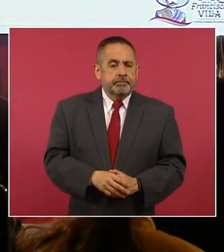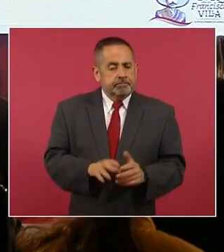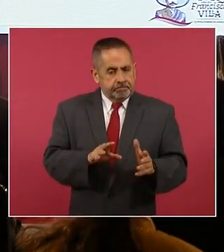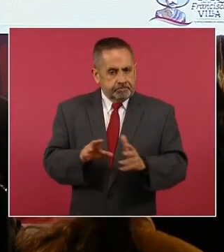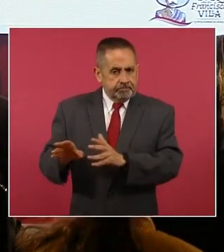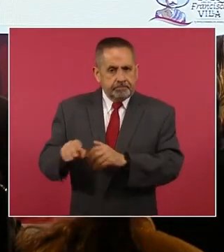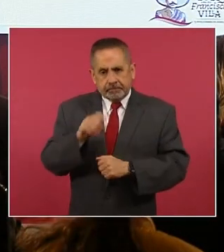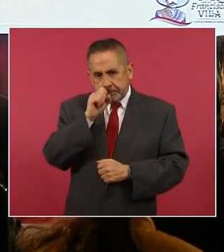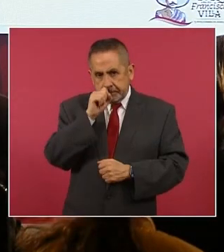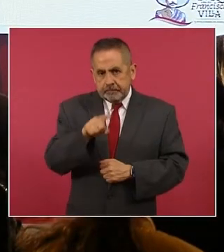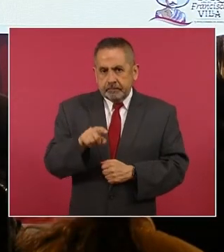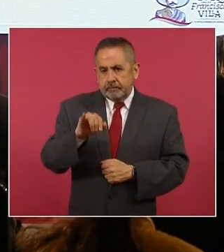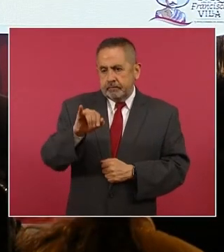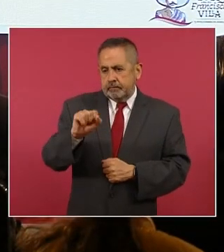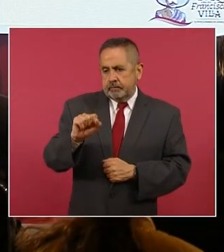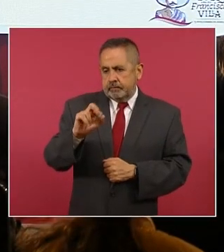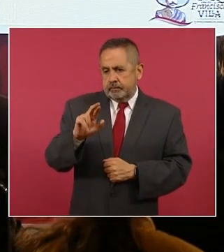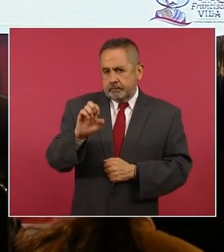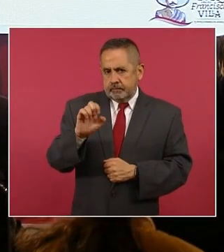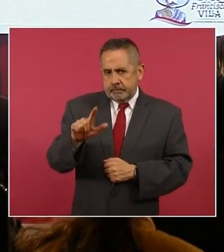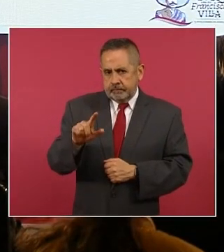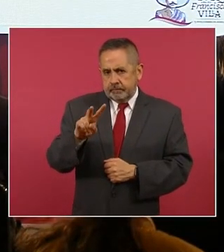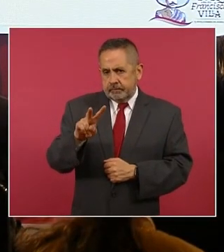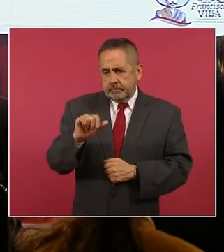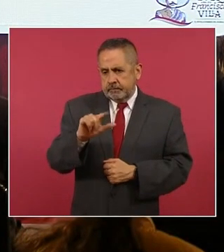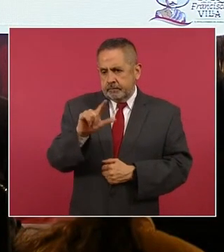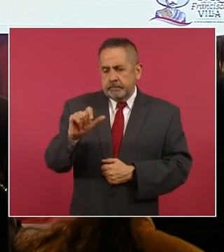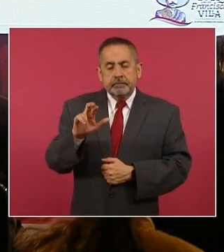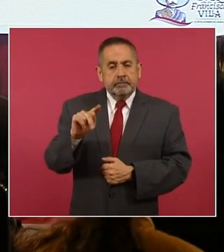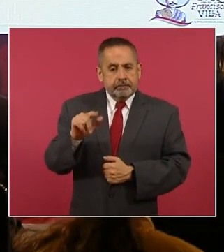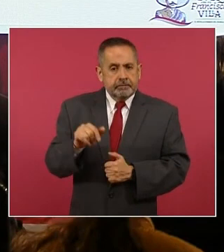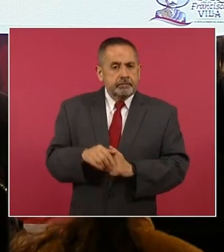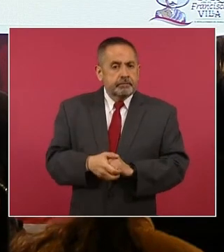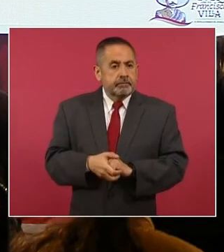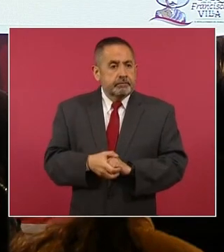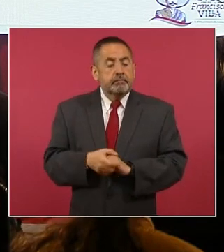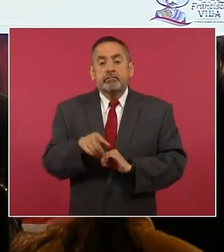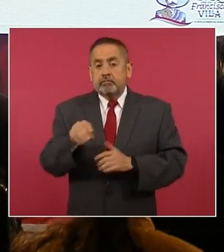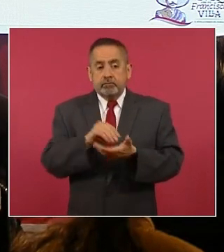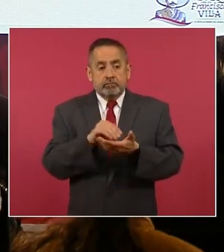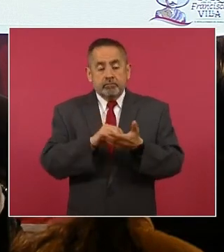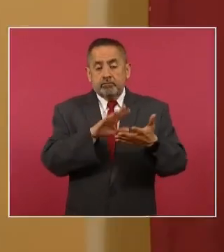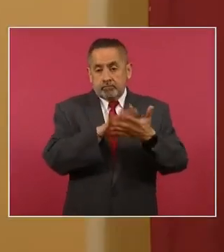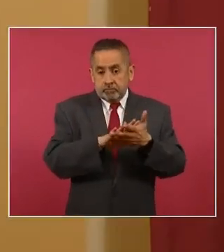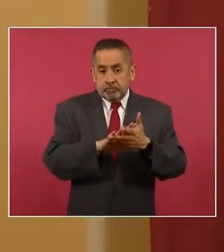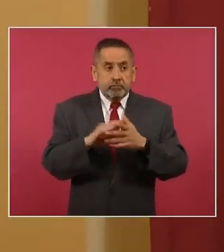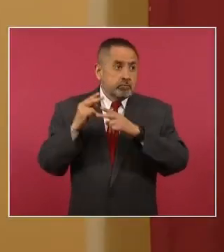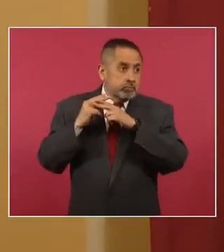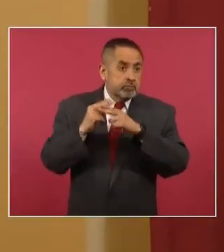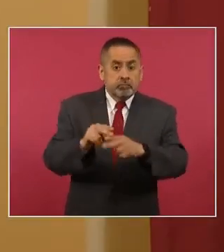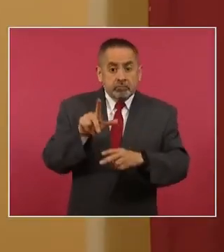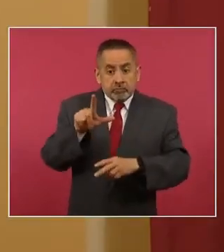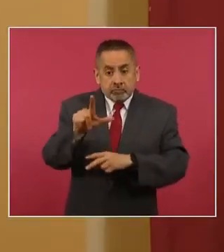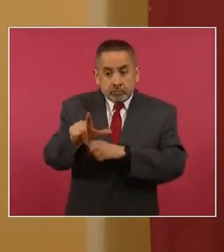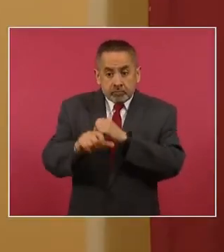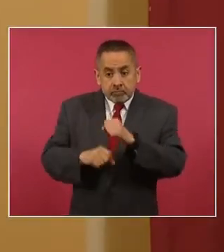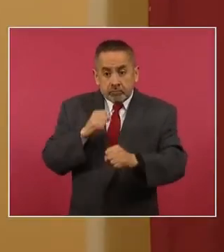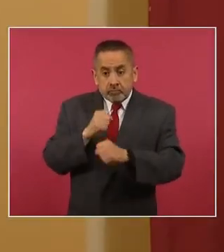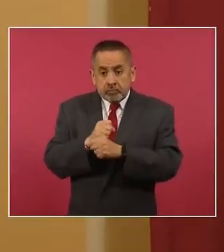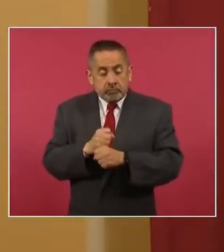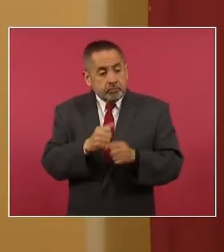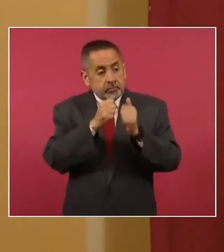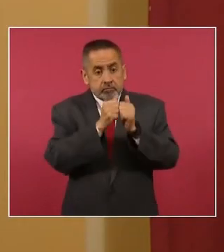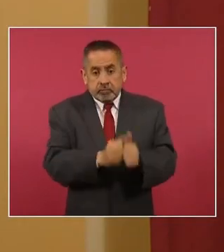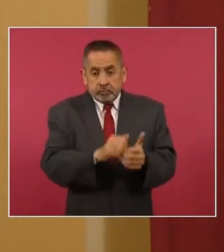el caso de Israel Vallarta Cisneros. Él se encuentra preso desde hace 17 años, señalado de